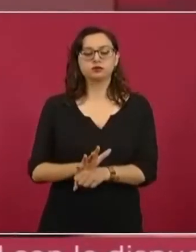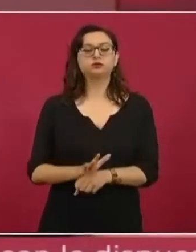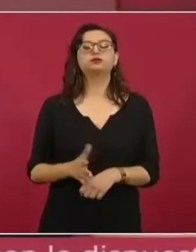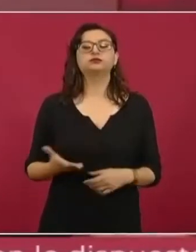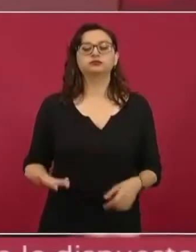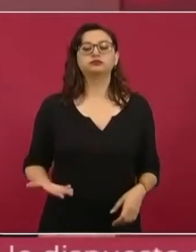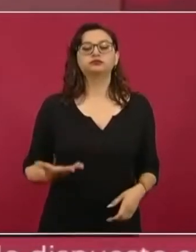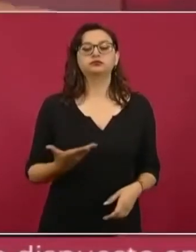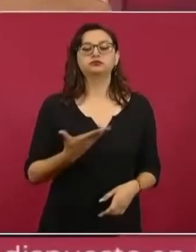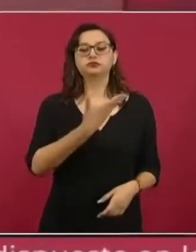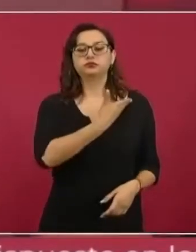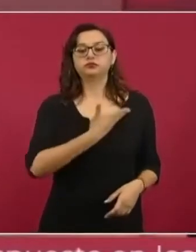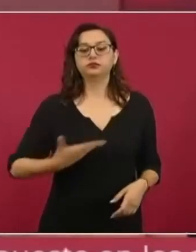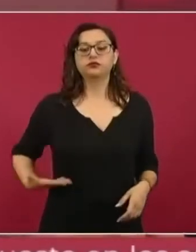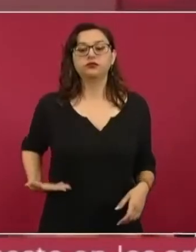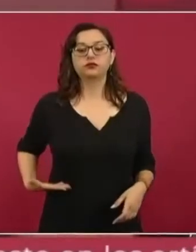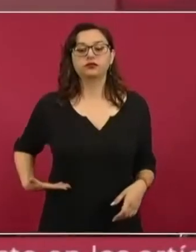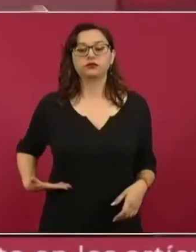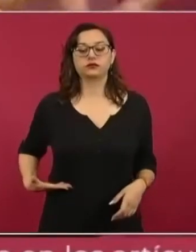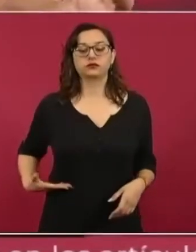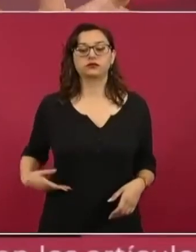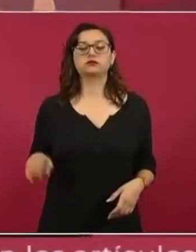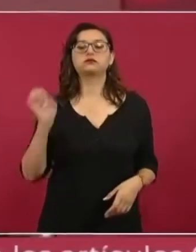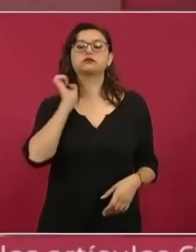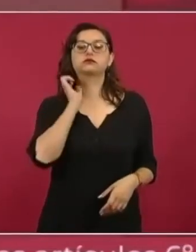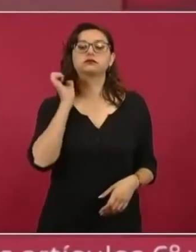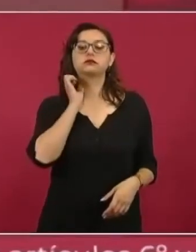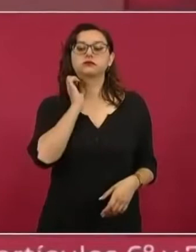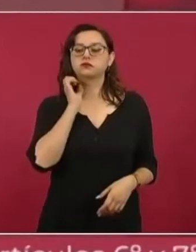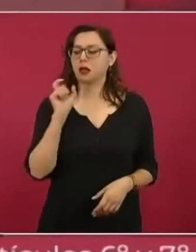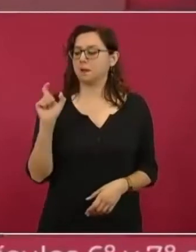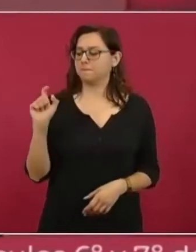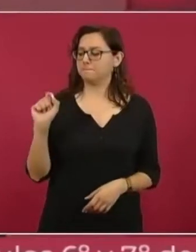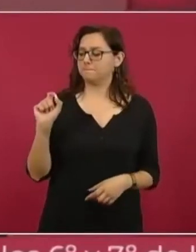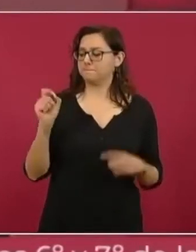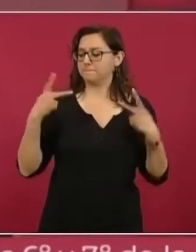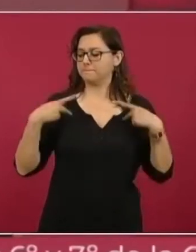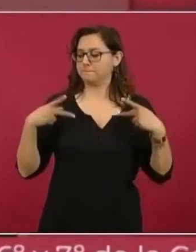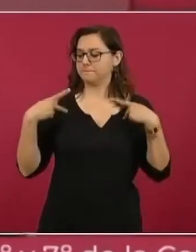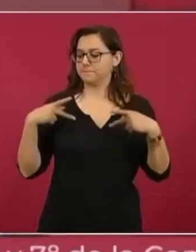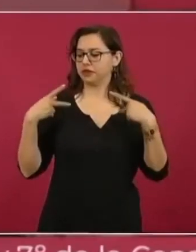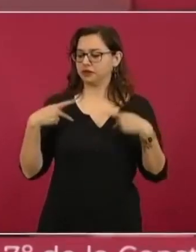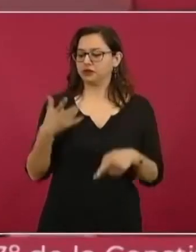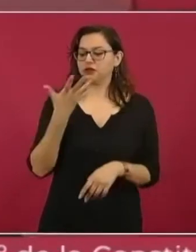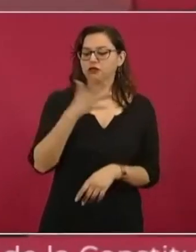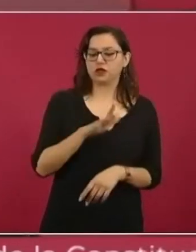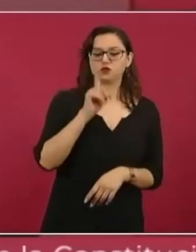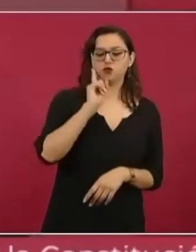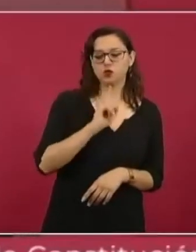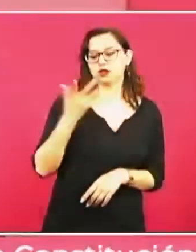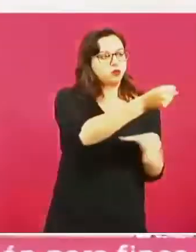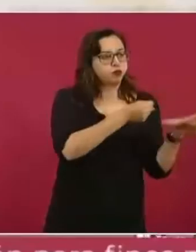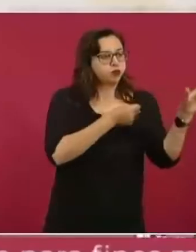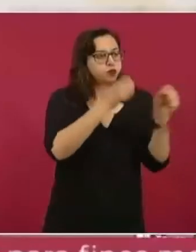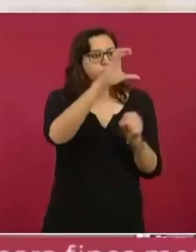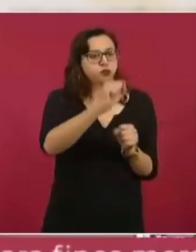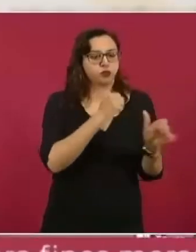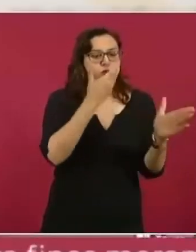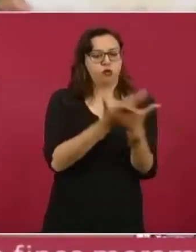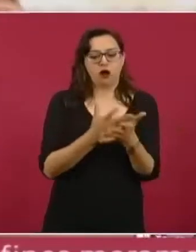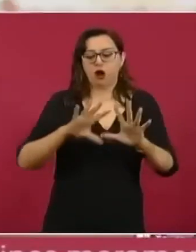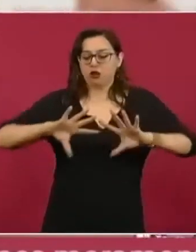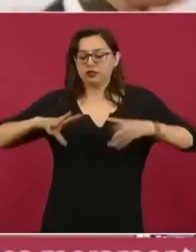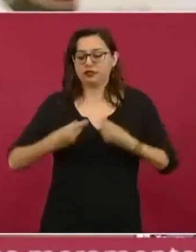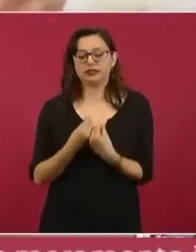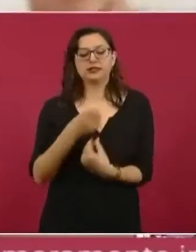cumpliendo con ese perfil, haga una propuesta de 20, 10 mujeres, 10 hombres,